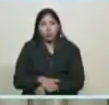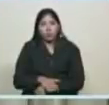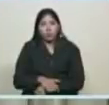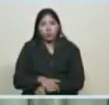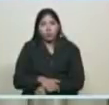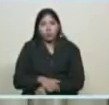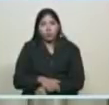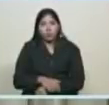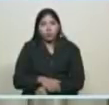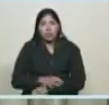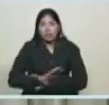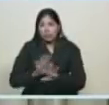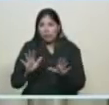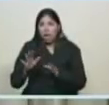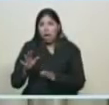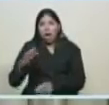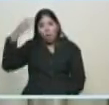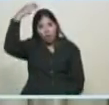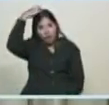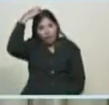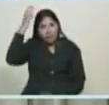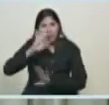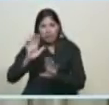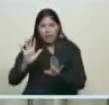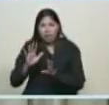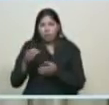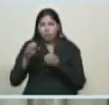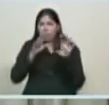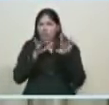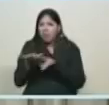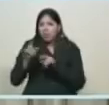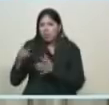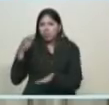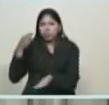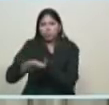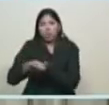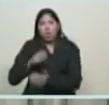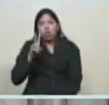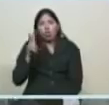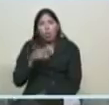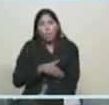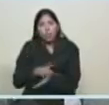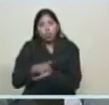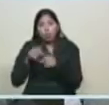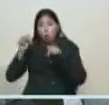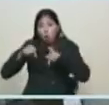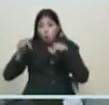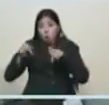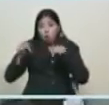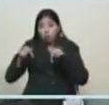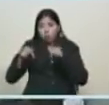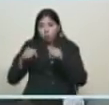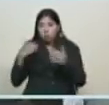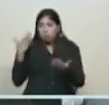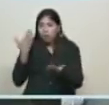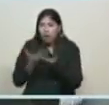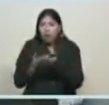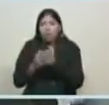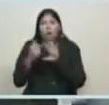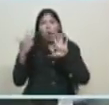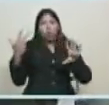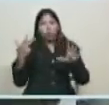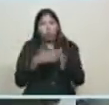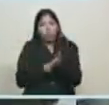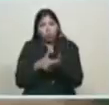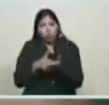la guerra económica el bono de reyes a más de dos millones de compatriotas el día de hoy y llegaremos hasta 8 millones